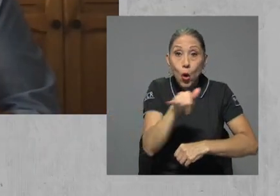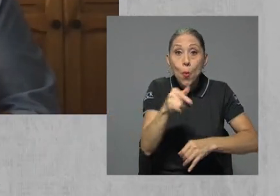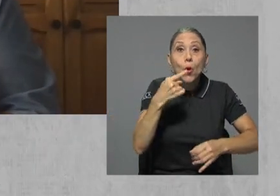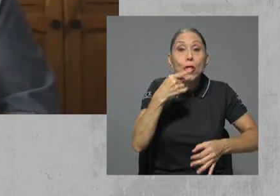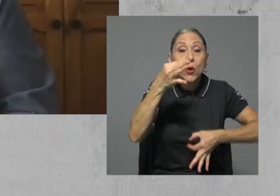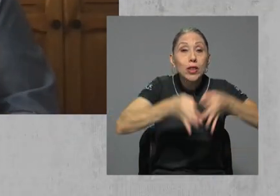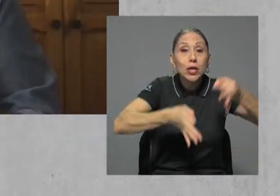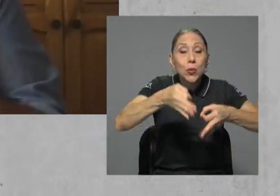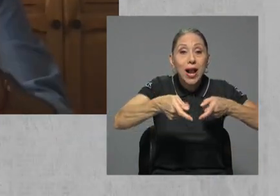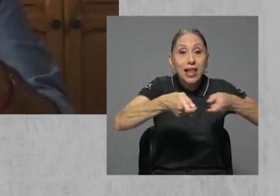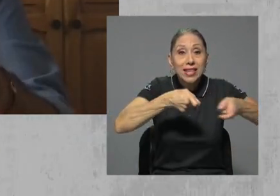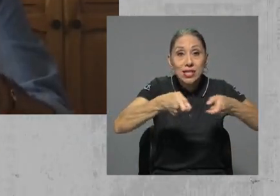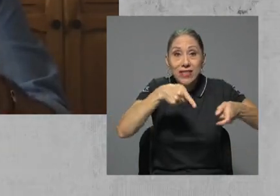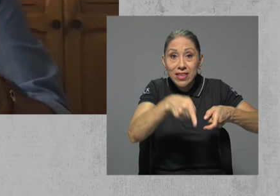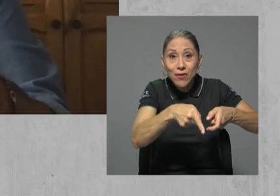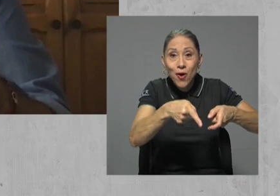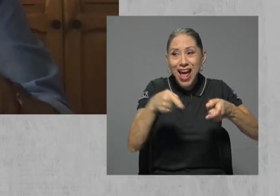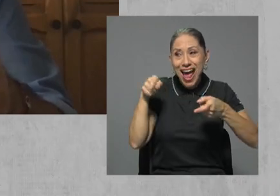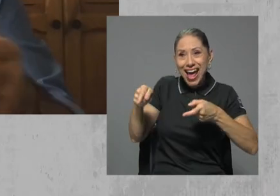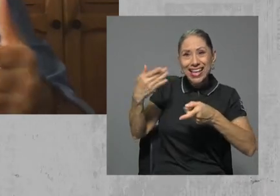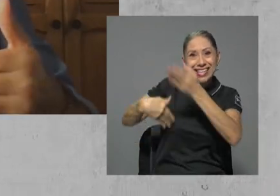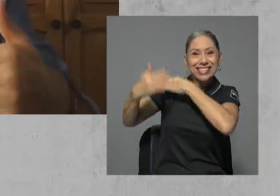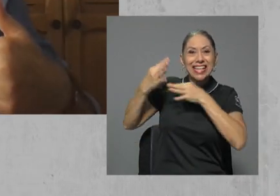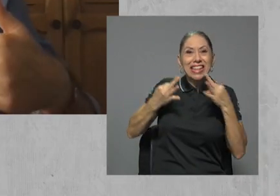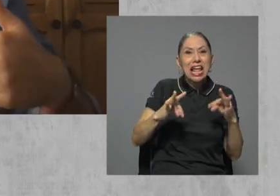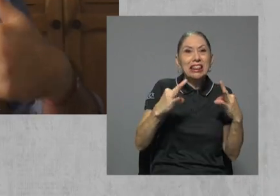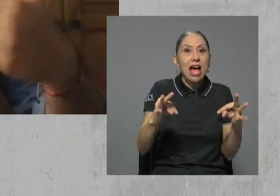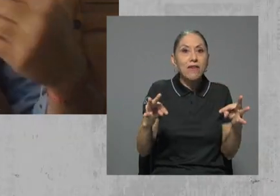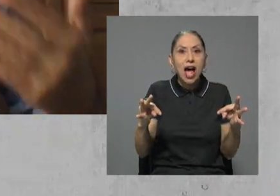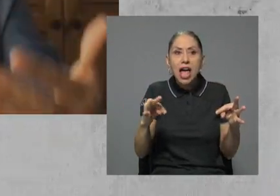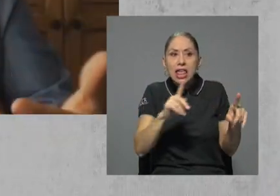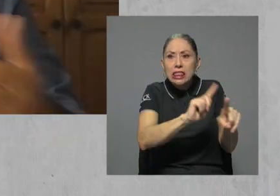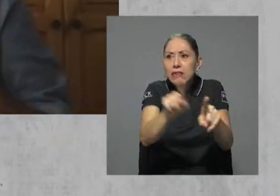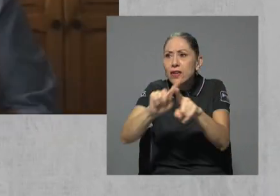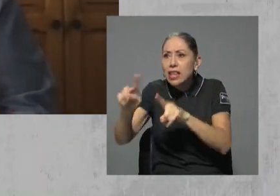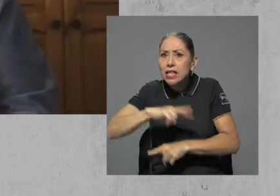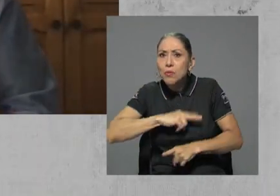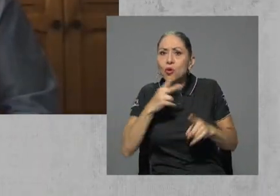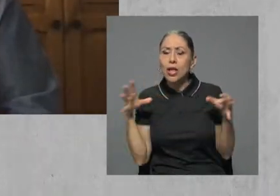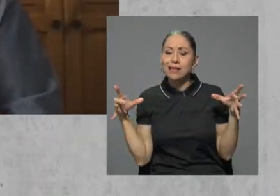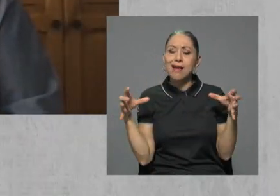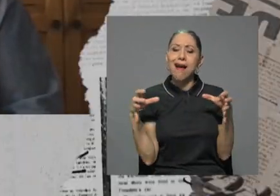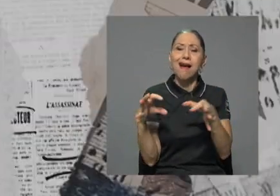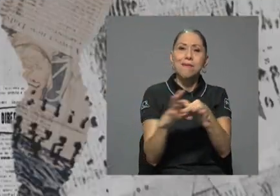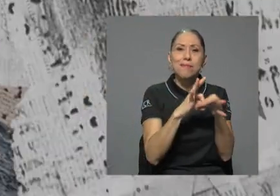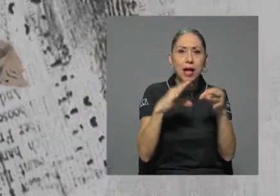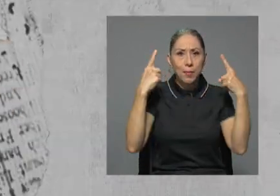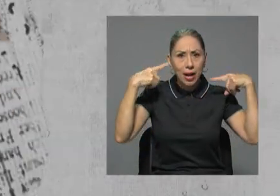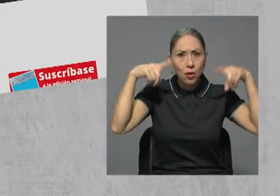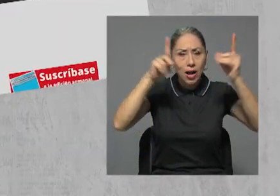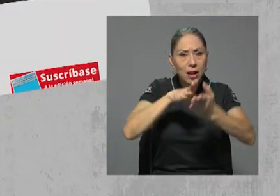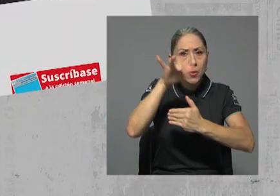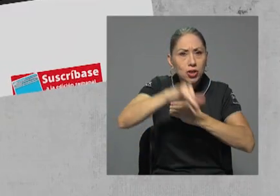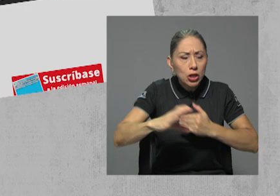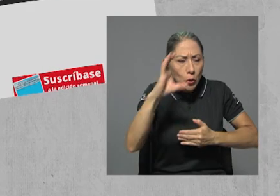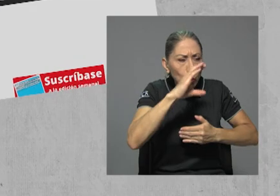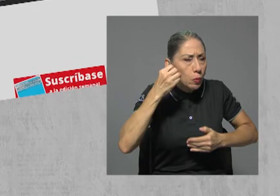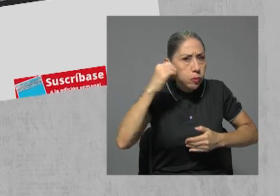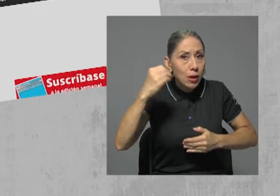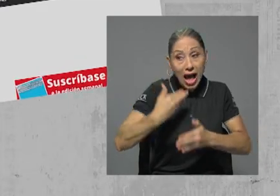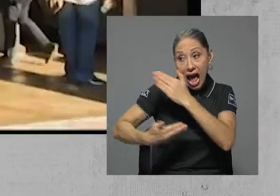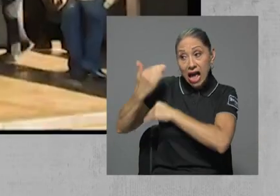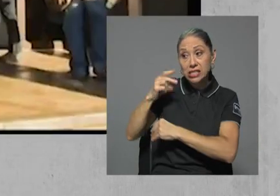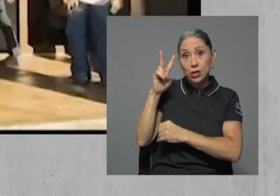contencioso-administrativo hacer una orquestación de voluntades para lograr a como diera lugar que se diera el proyecto hace dos años